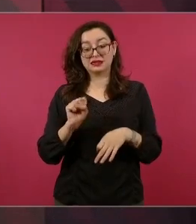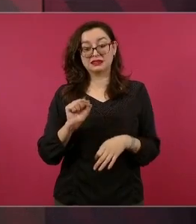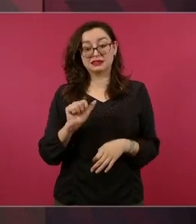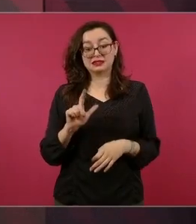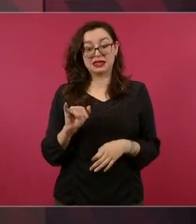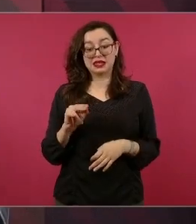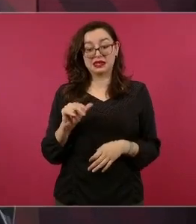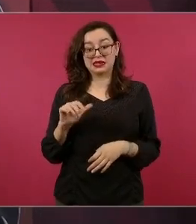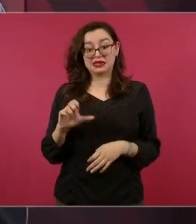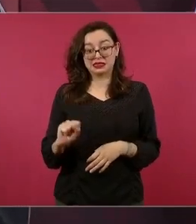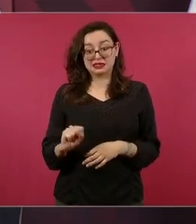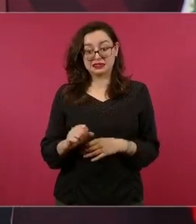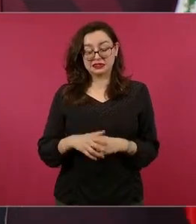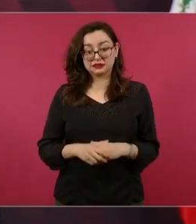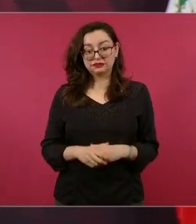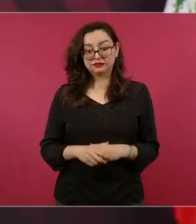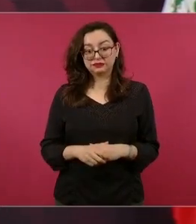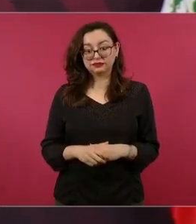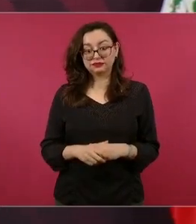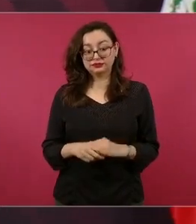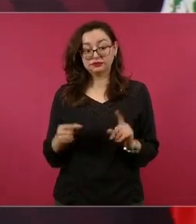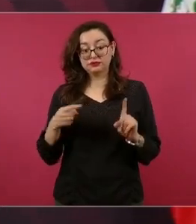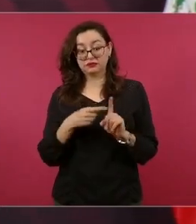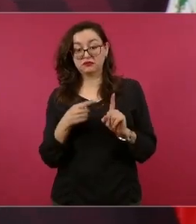y todavía una abogada de buen,